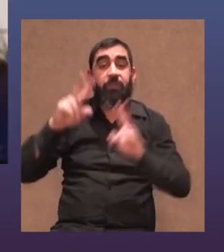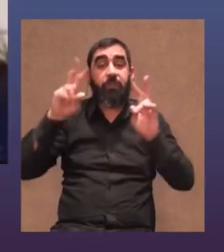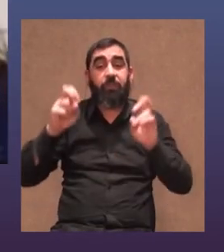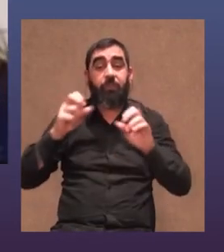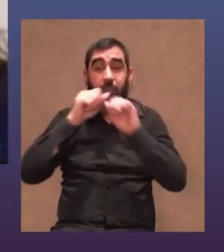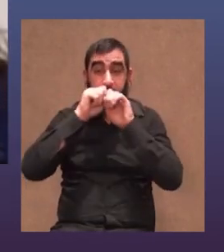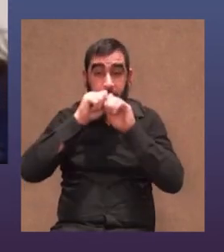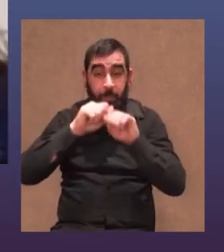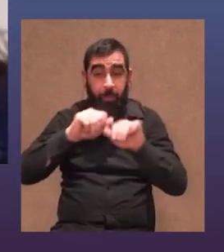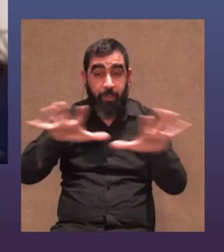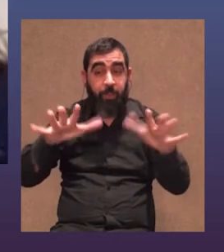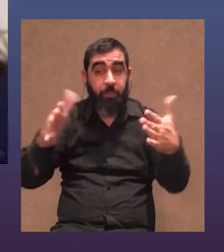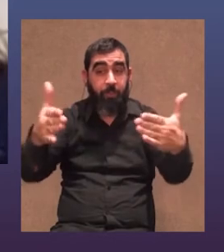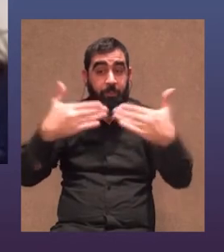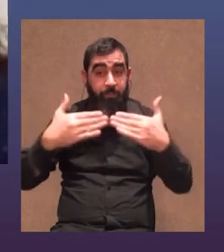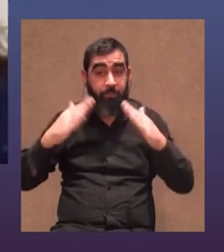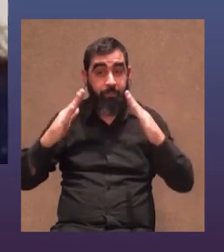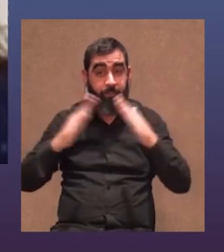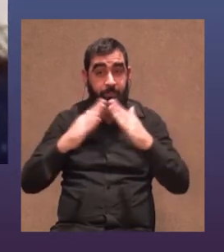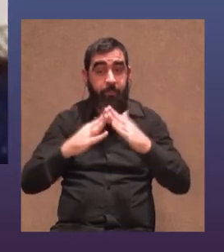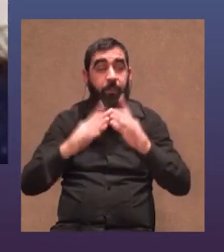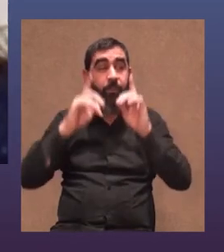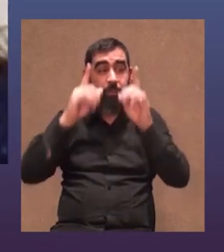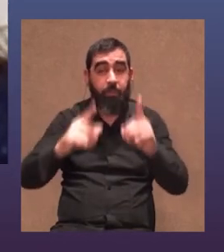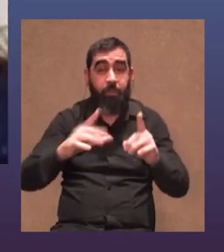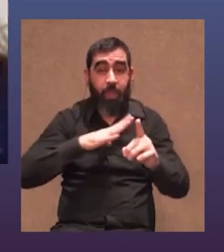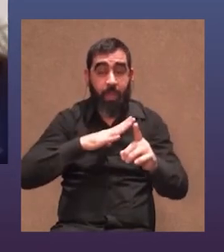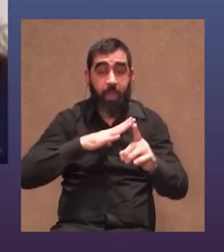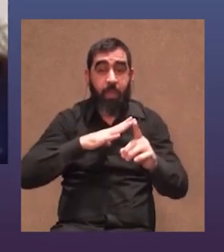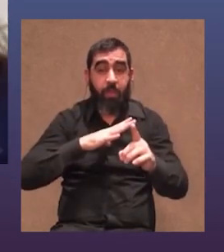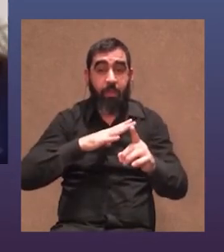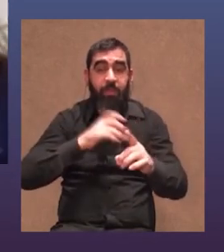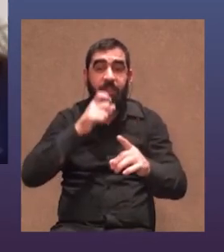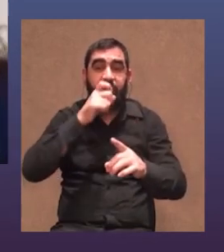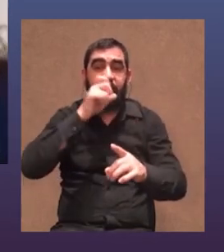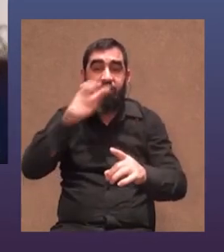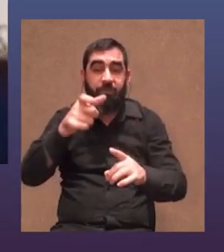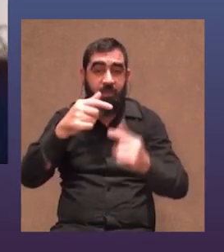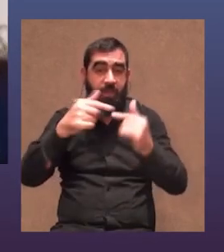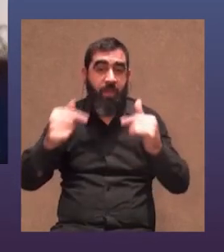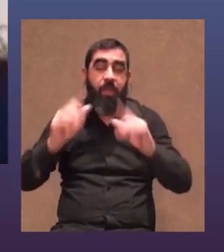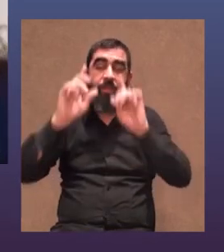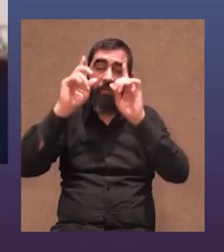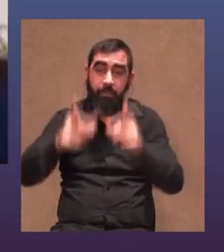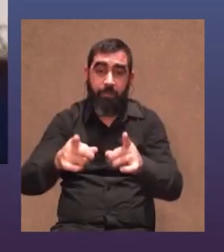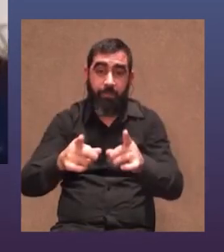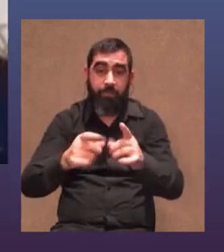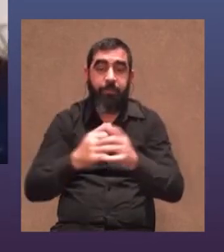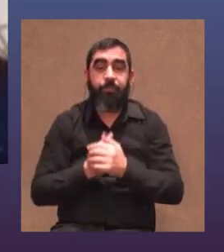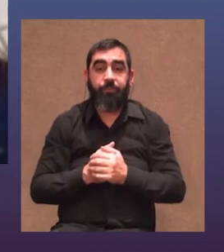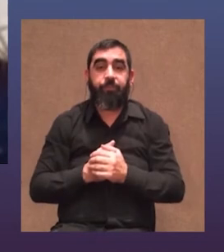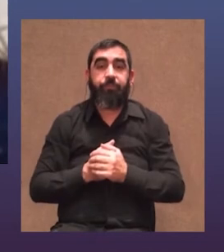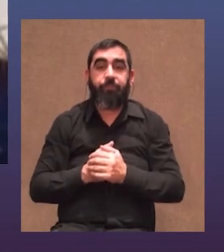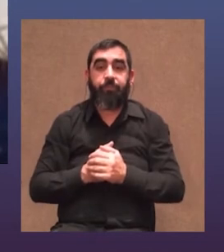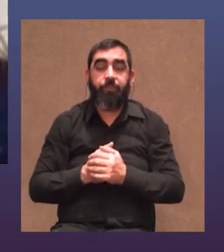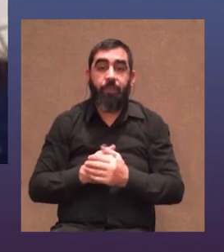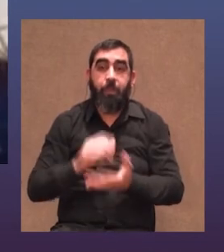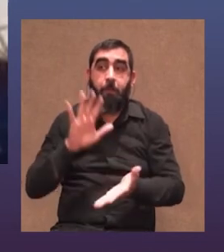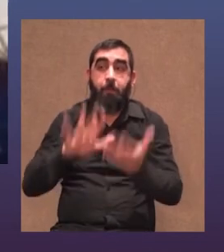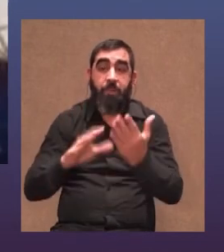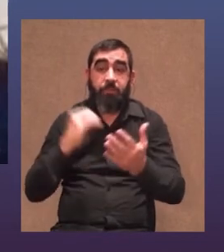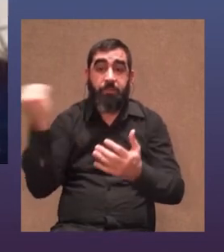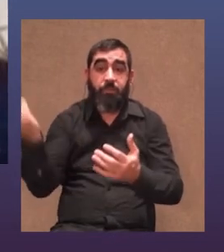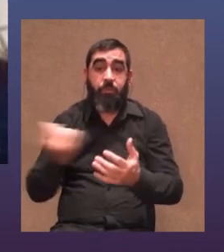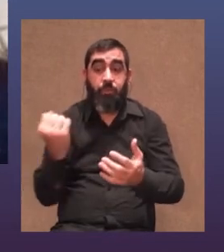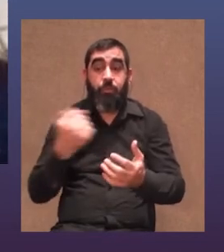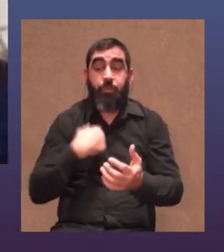de la pandemia, el aislamiento y todo, es como que tiene también una significación, toda una significación mucho más importante. O sea, nos